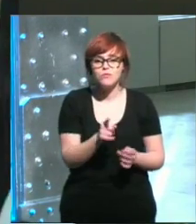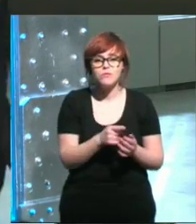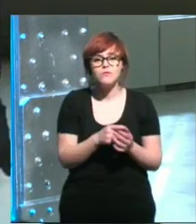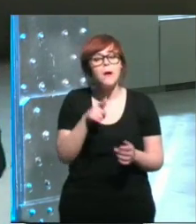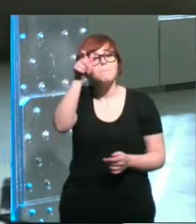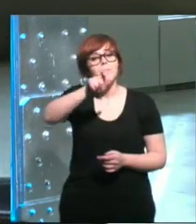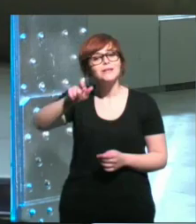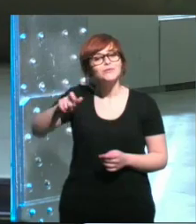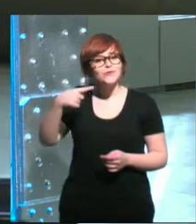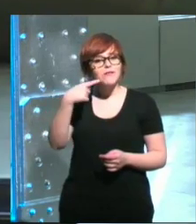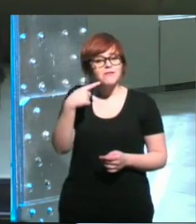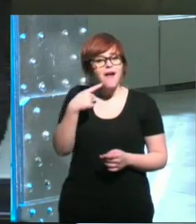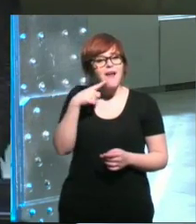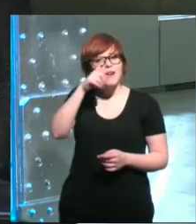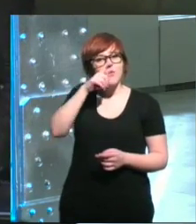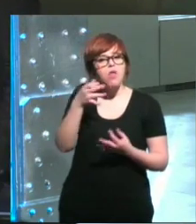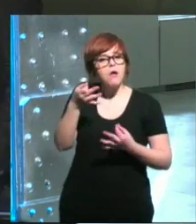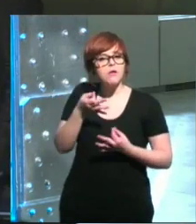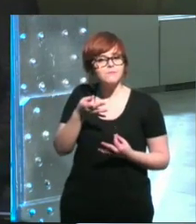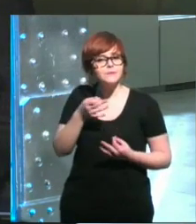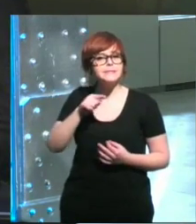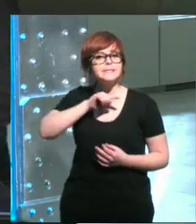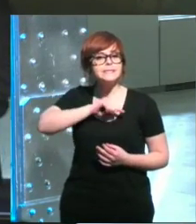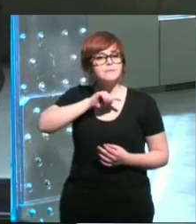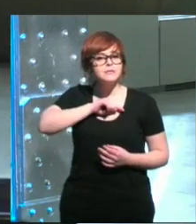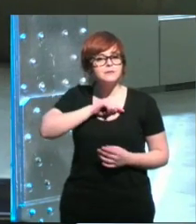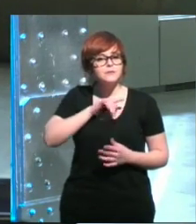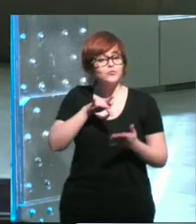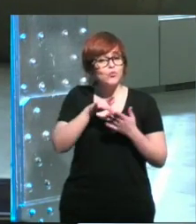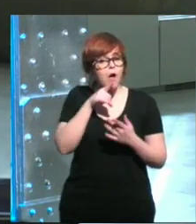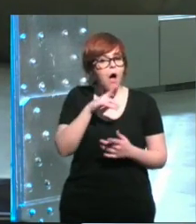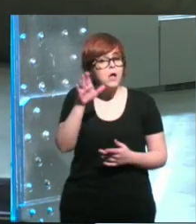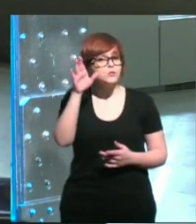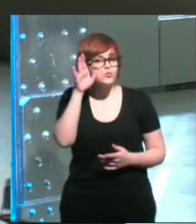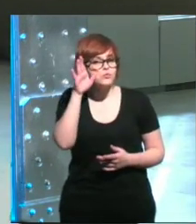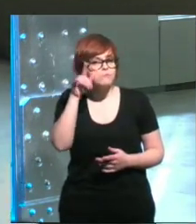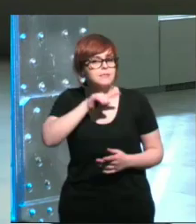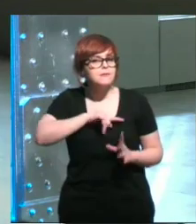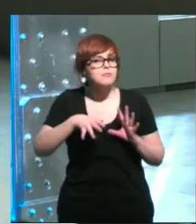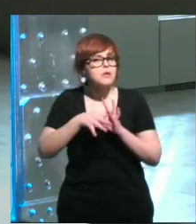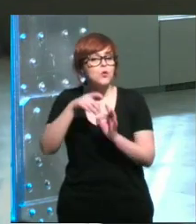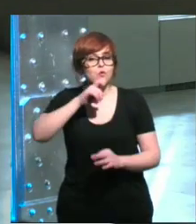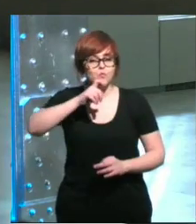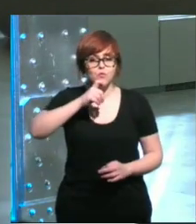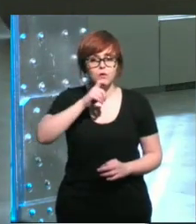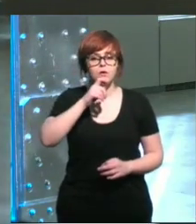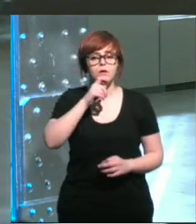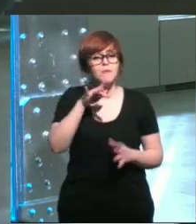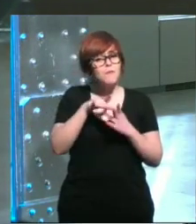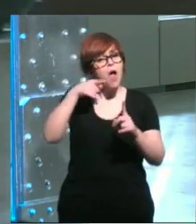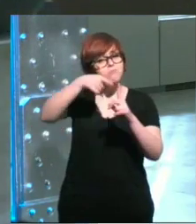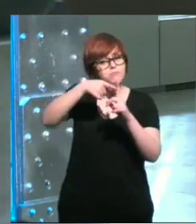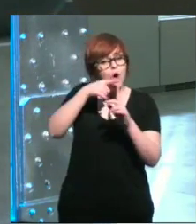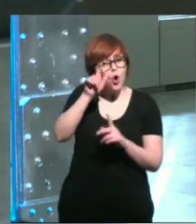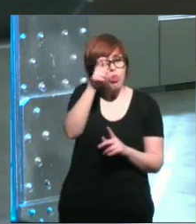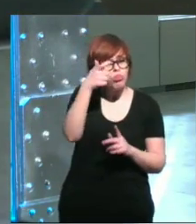recuerda cómo le hiciste sentir cuando se lo dijiste. Y para rematar y hacernos entender ese concepto nos dijo, algo que me